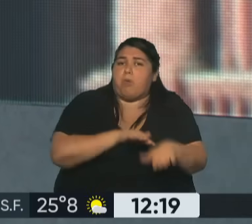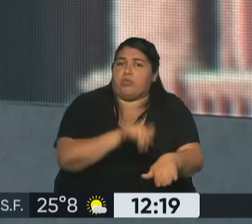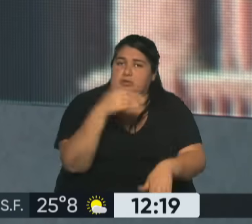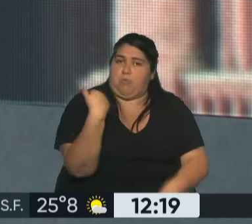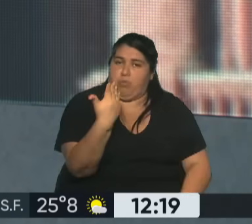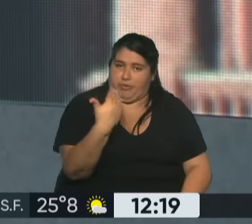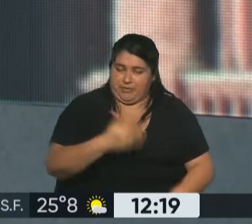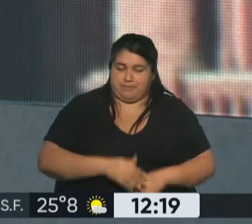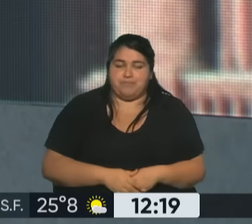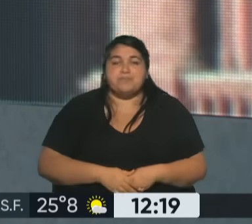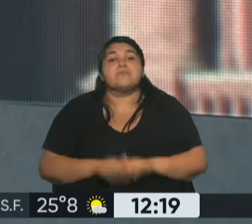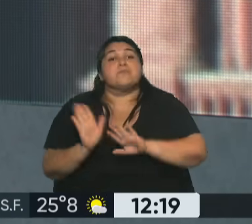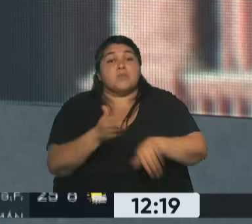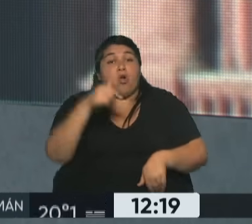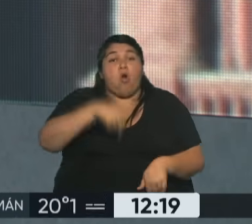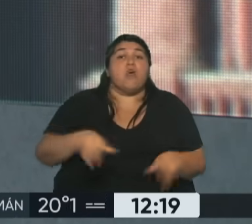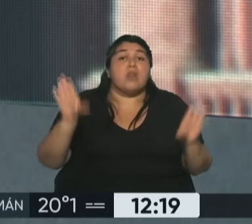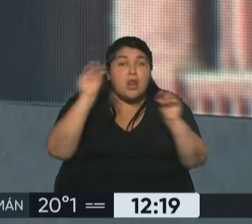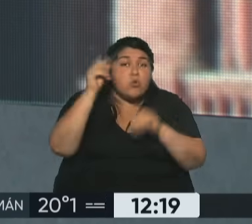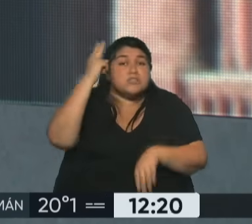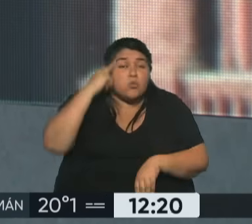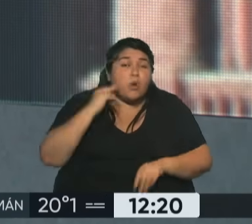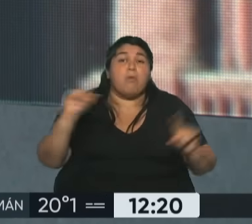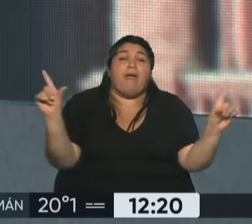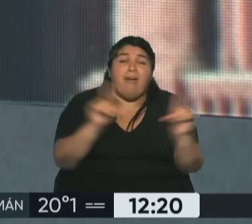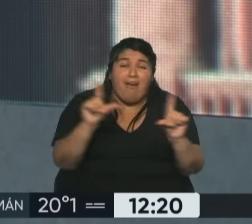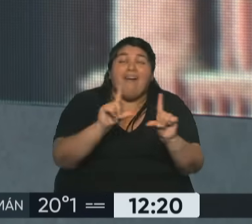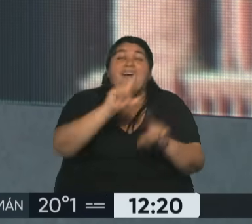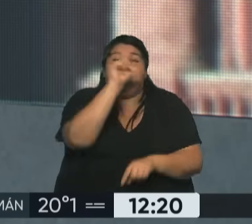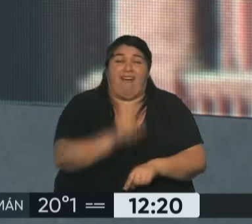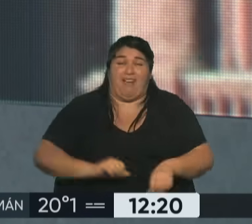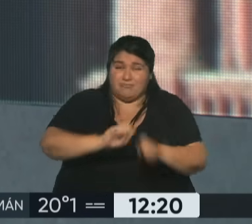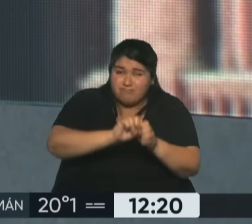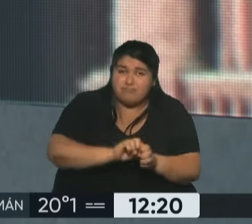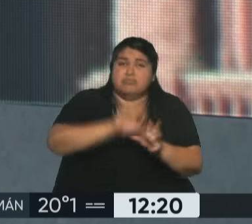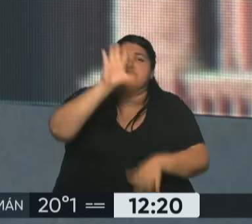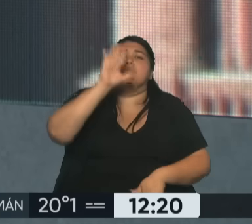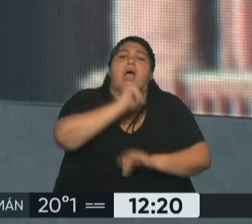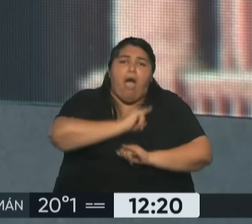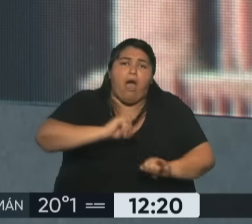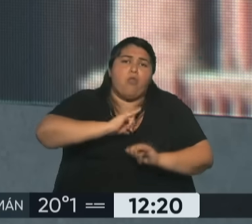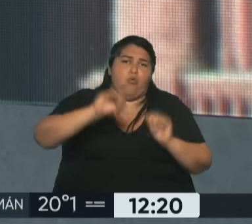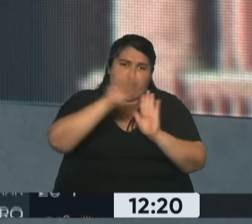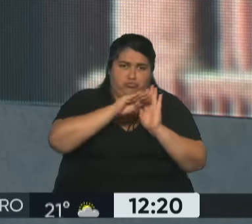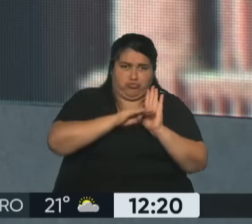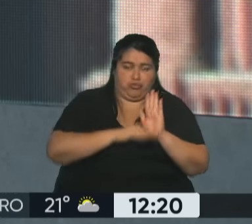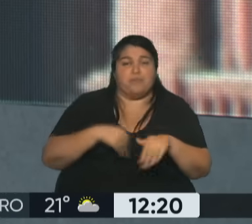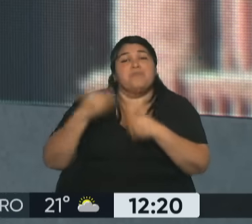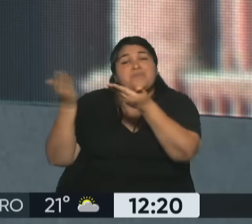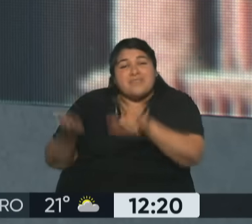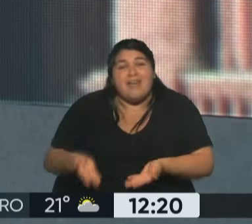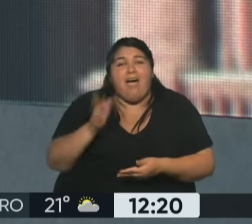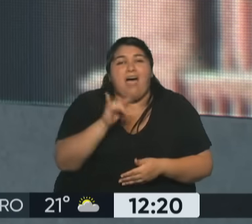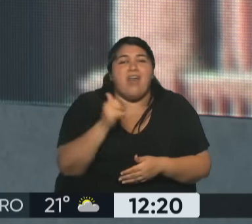reiteramos esta noche 21 horas Cadena Nacional del presidente Javier milay con varios anuncios estamos con Raúl de la Torre para